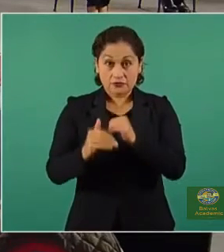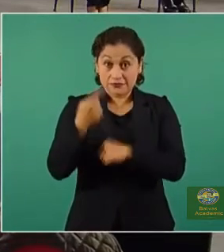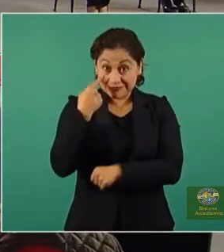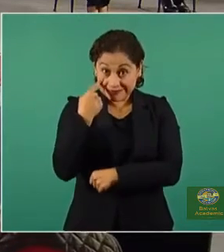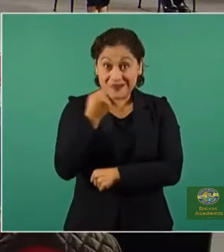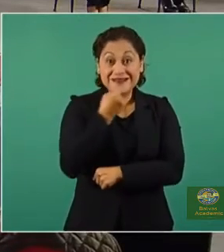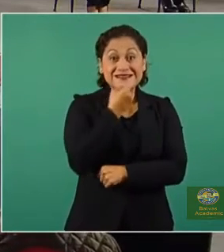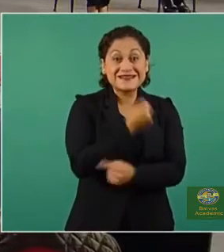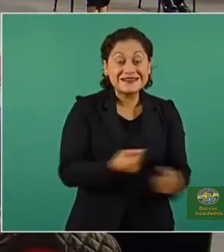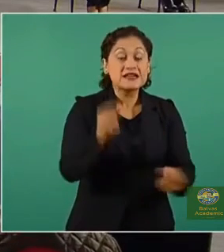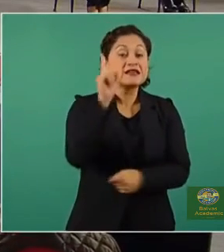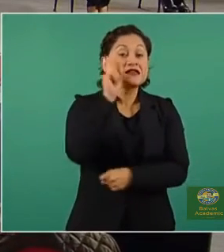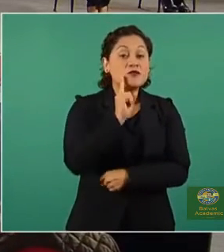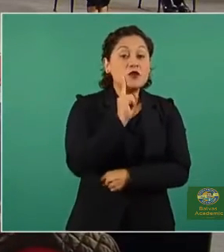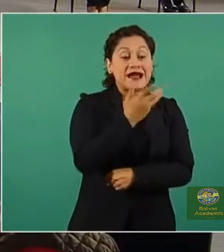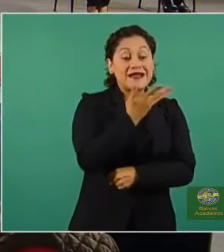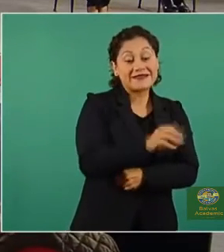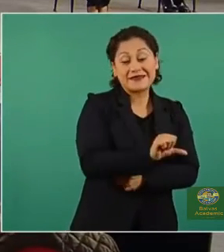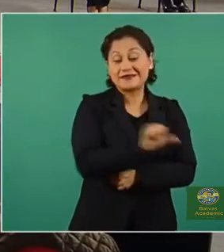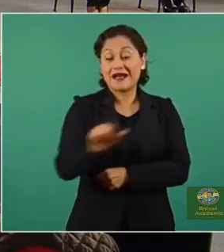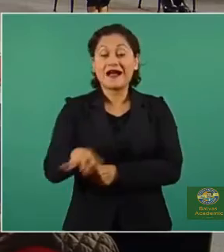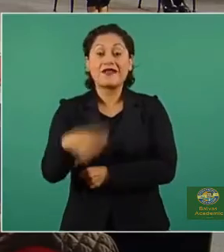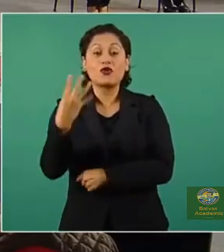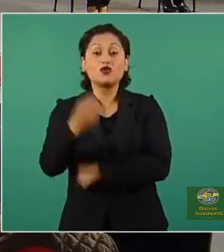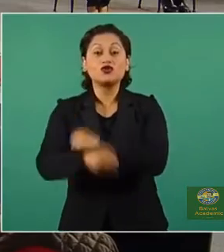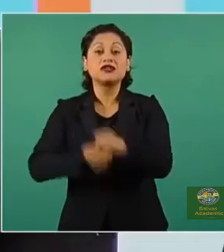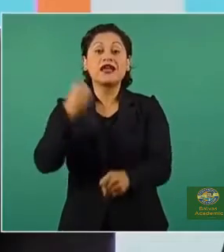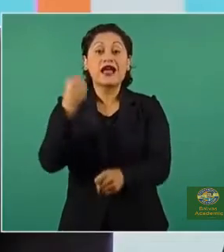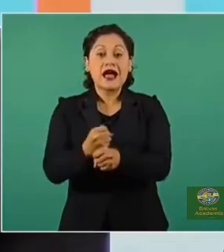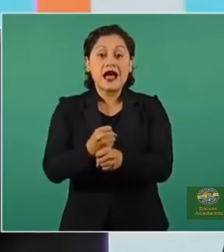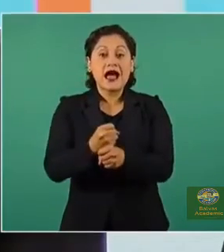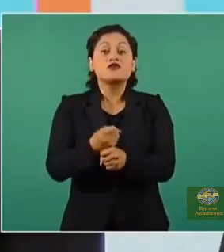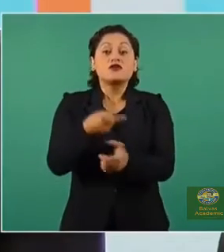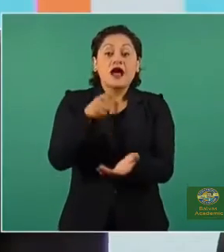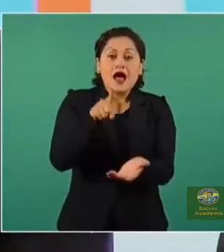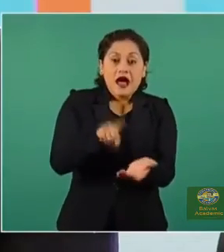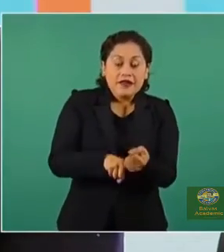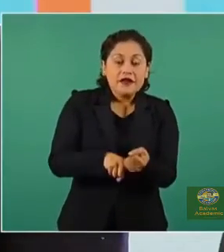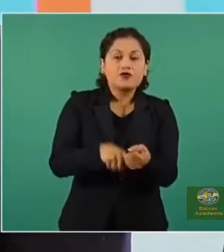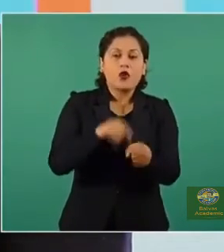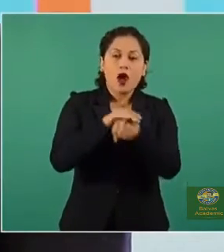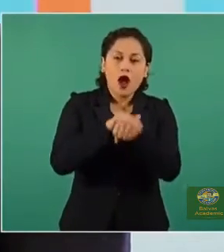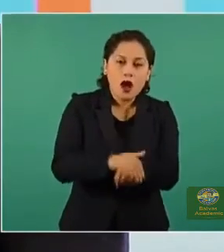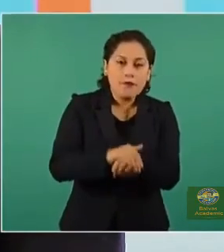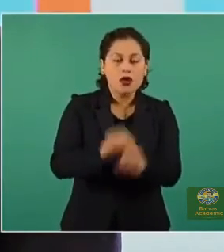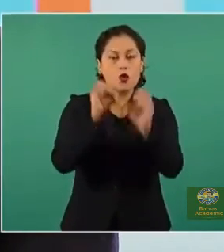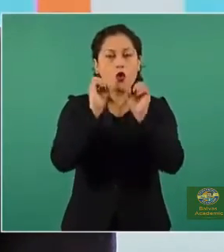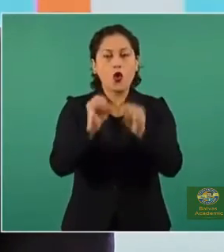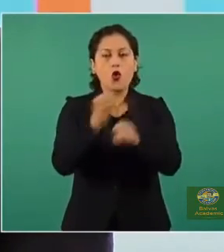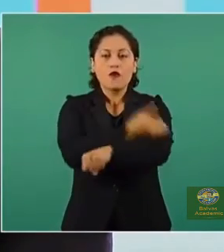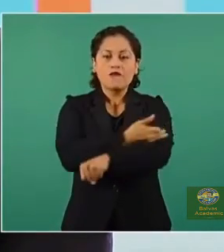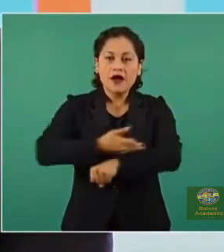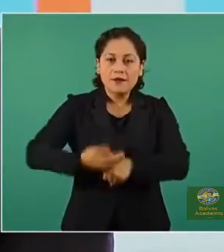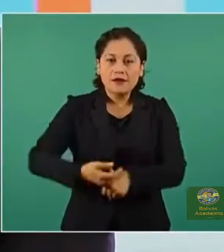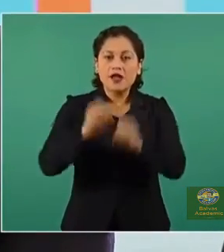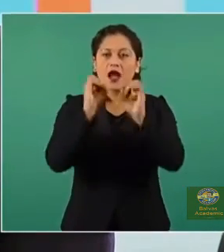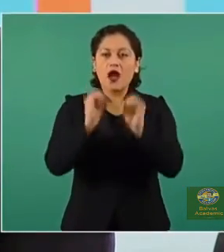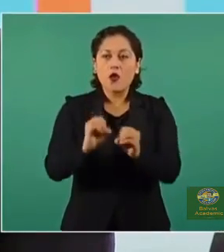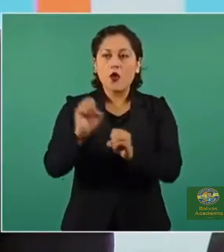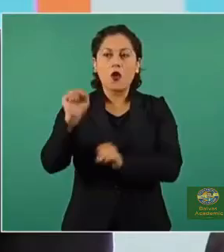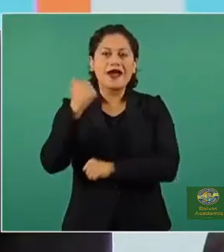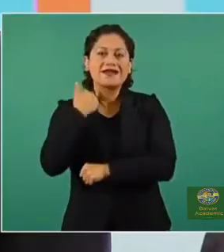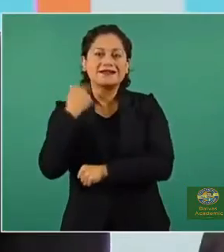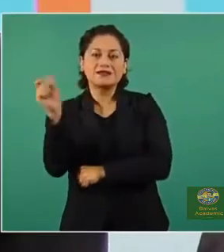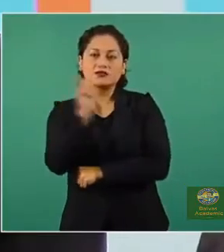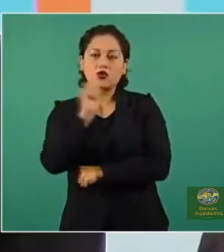14 años fueron embarazadas por un amigo, un familiar, un desconocido o el exnovio.